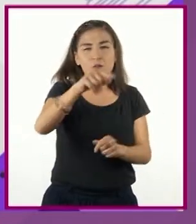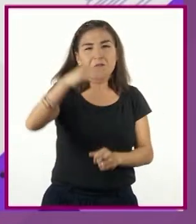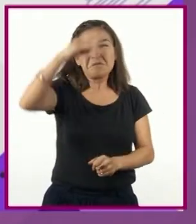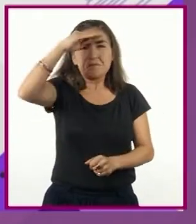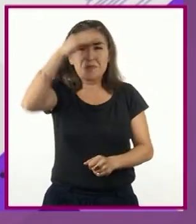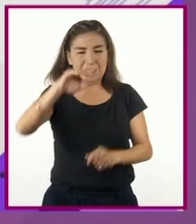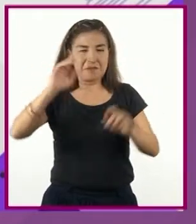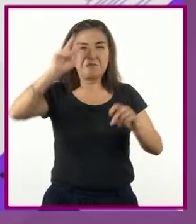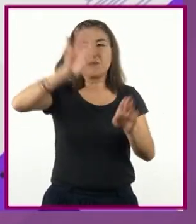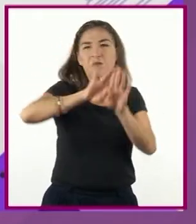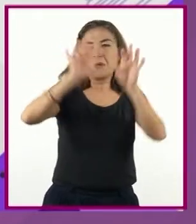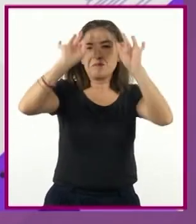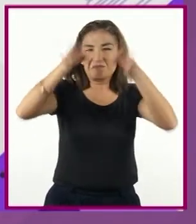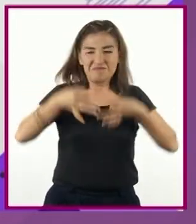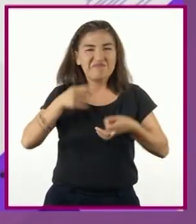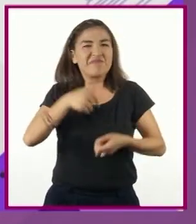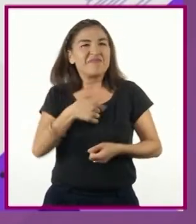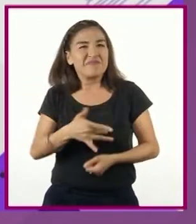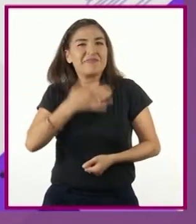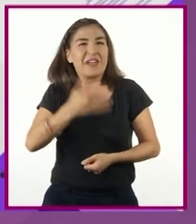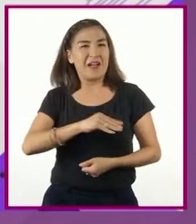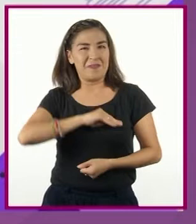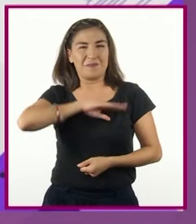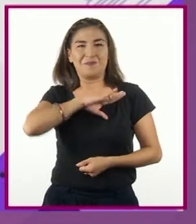sí misma o sí mismo y la autoestima.